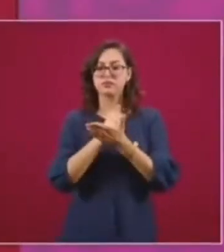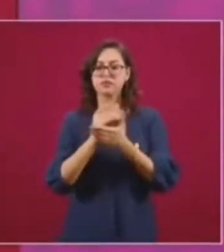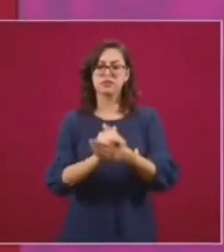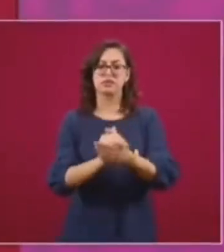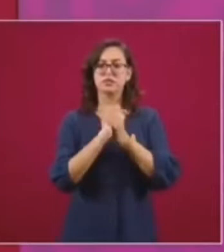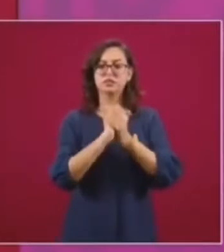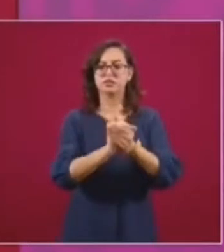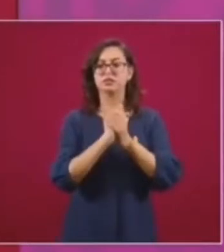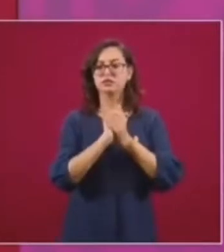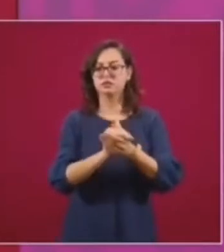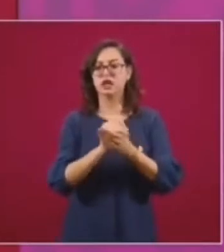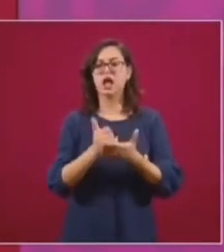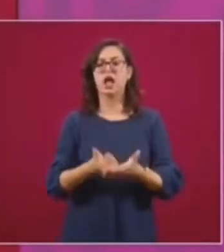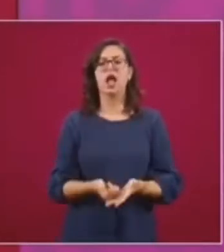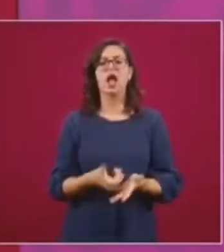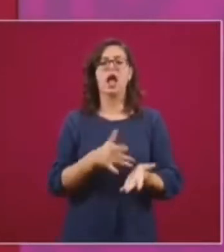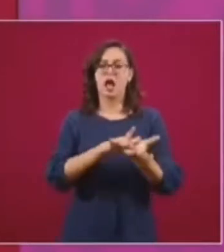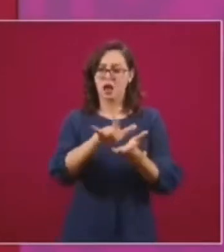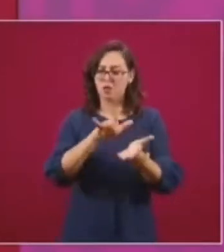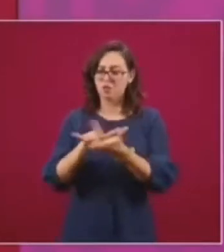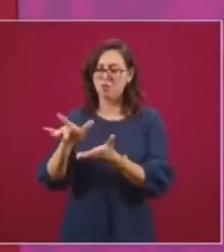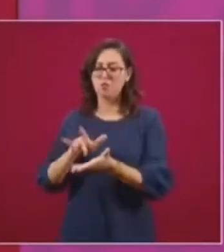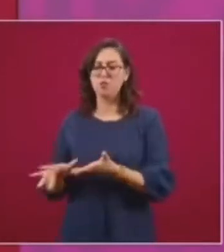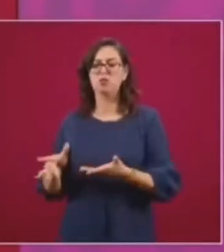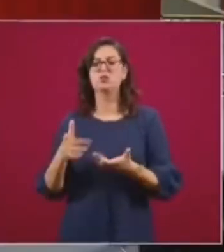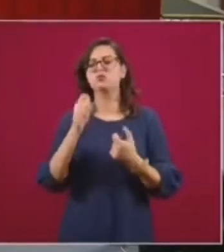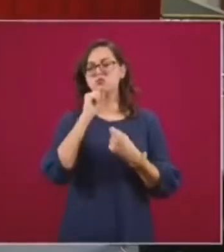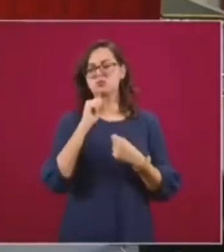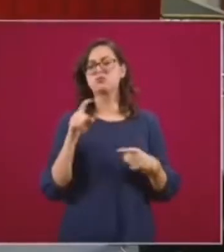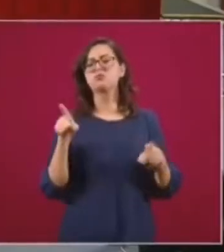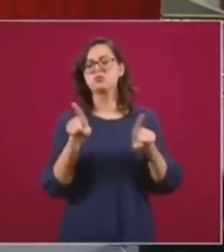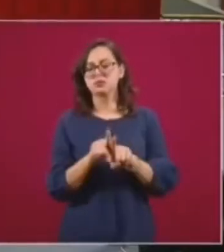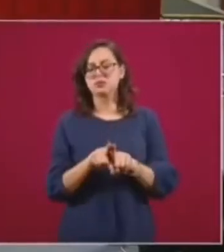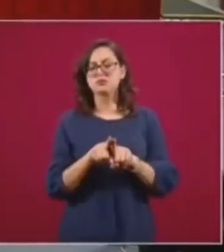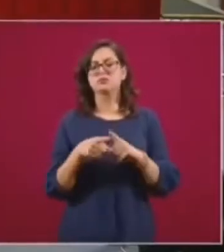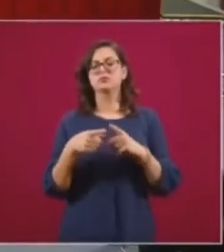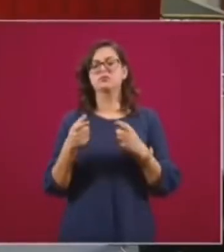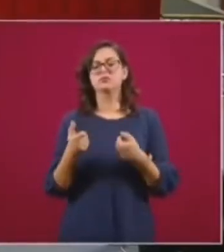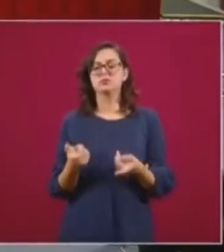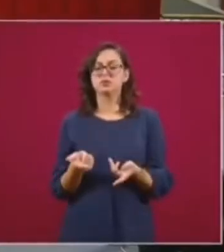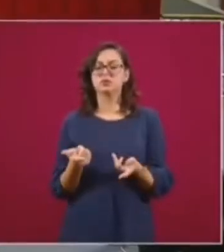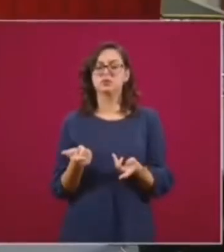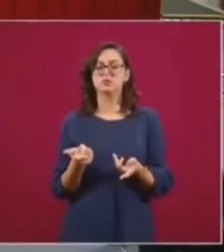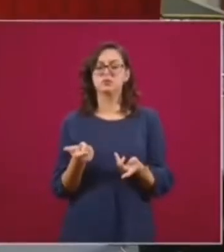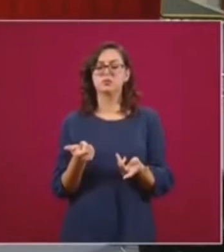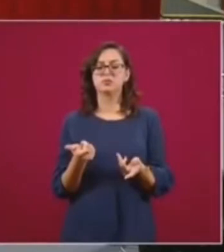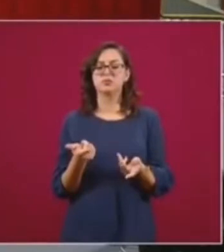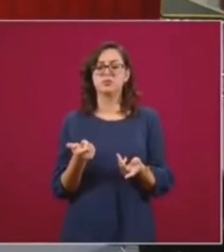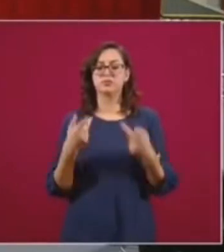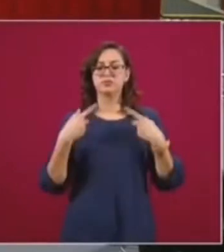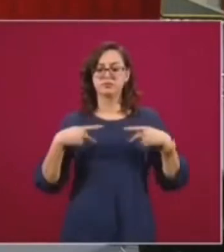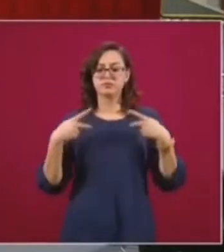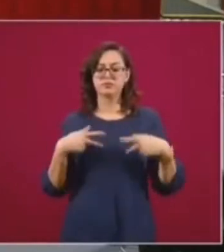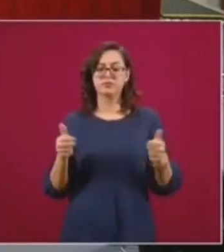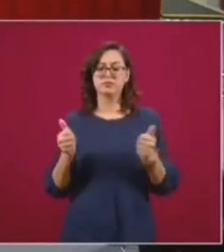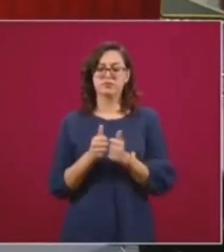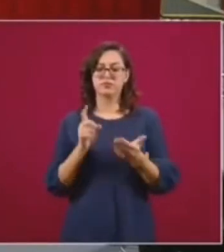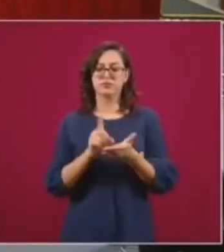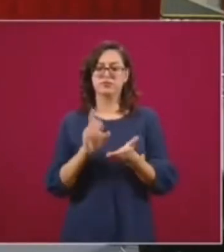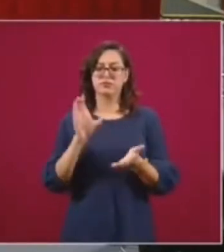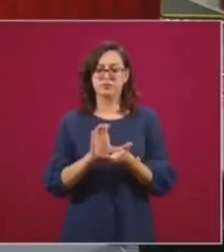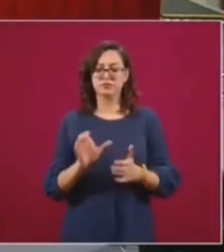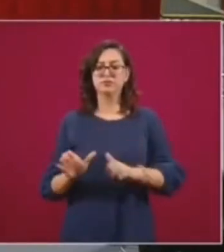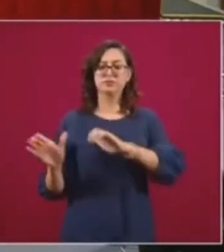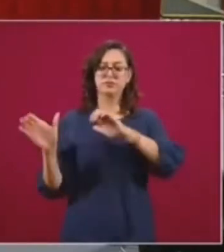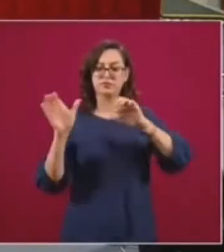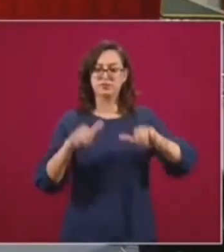de insumos, igual que las tandas para el bienestar, o bien las incorporaciones de personas con discapacidad, que